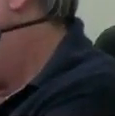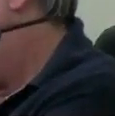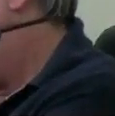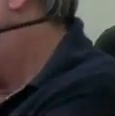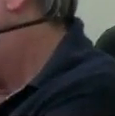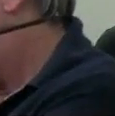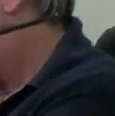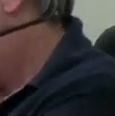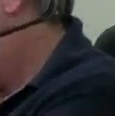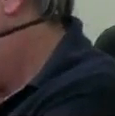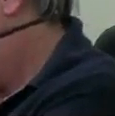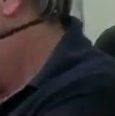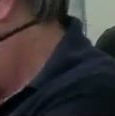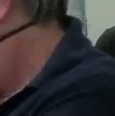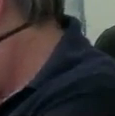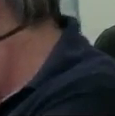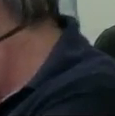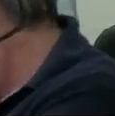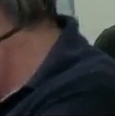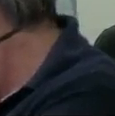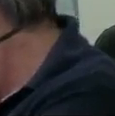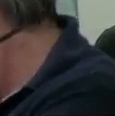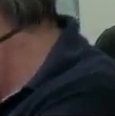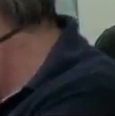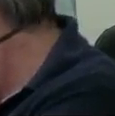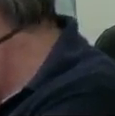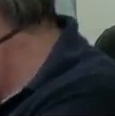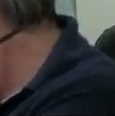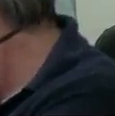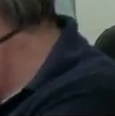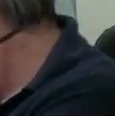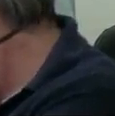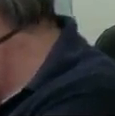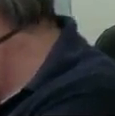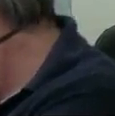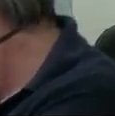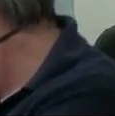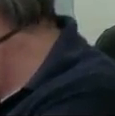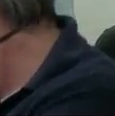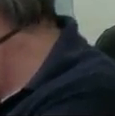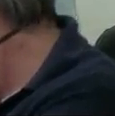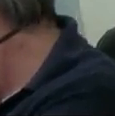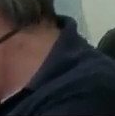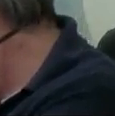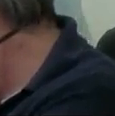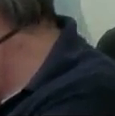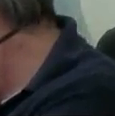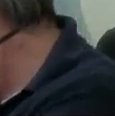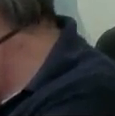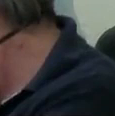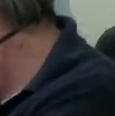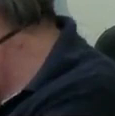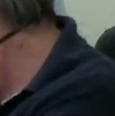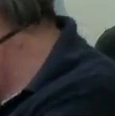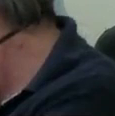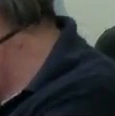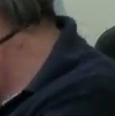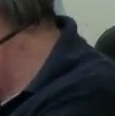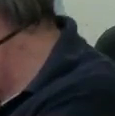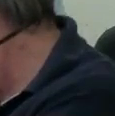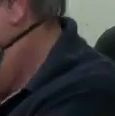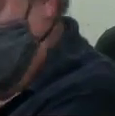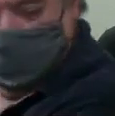cual se trabaja con esta modalidad de rotación en la provincia, si hay alguna alternativa que